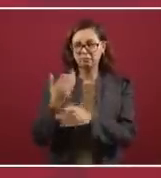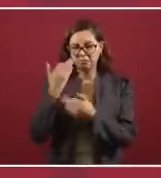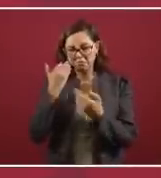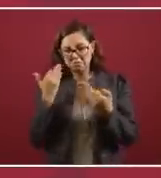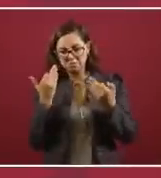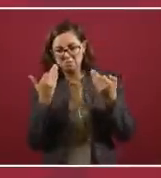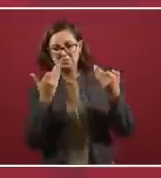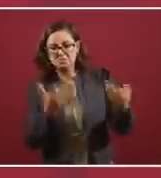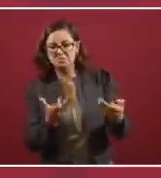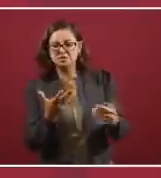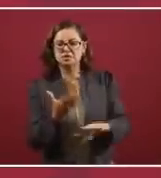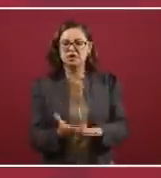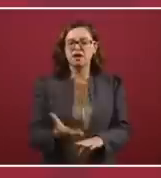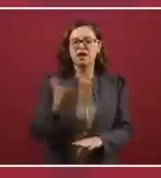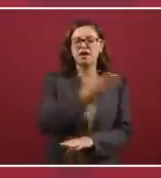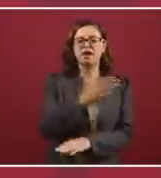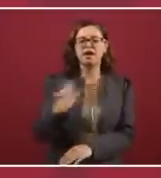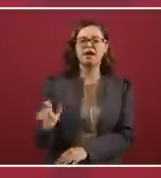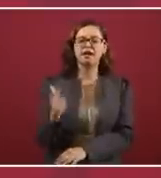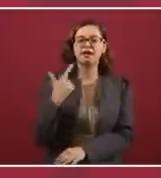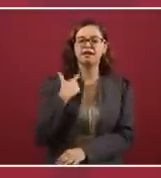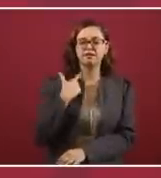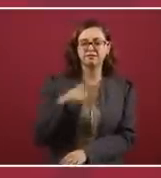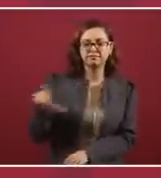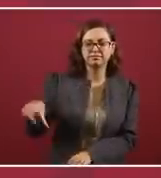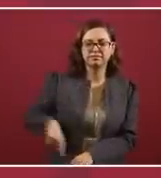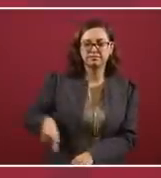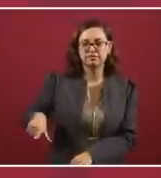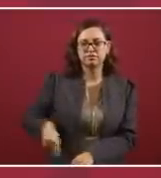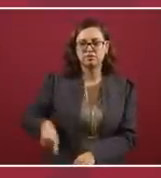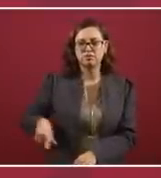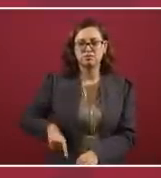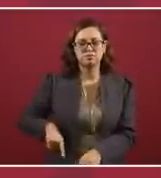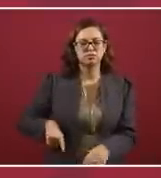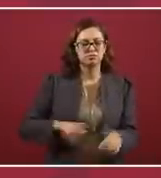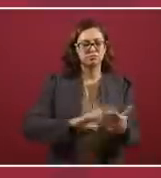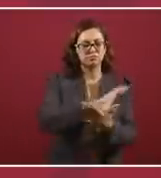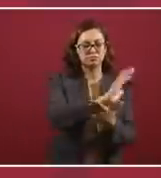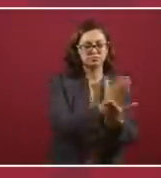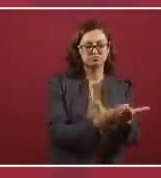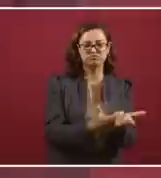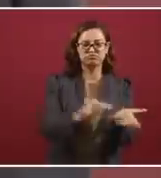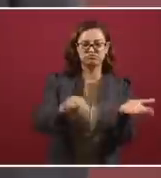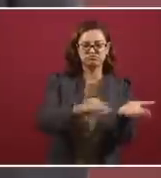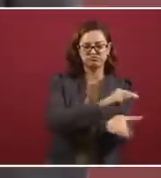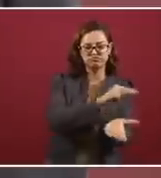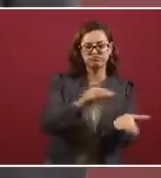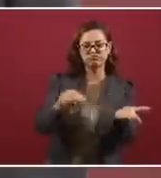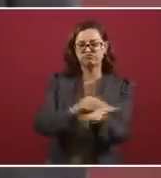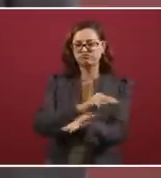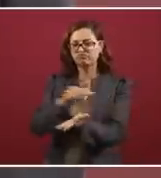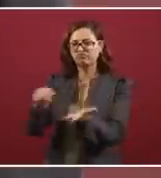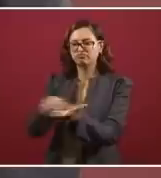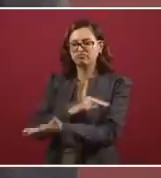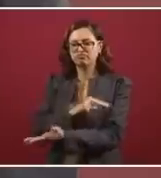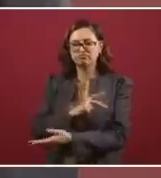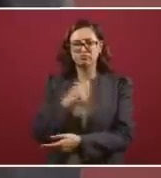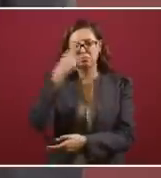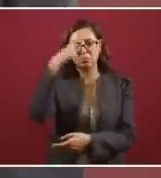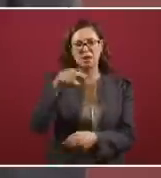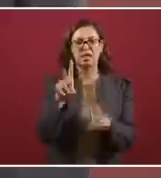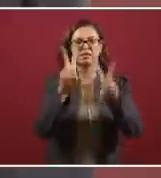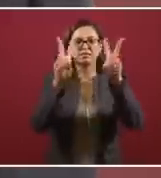que se suscribieron en la construcción de